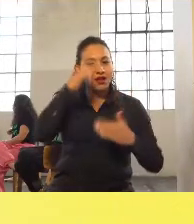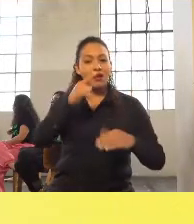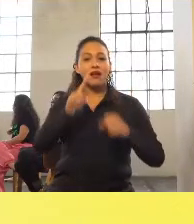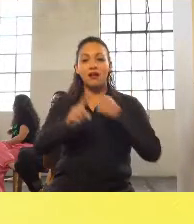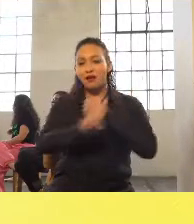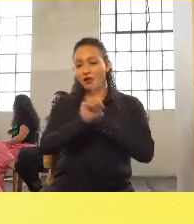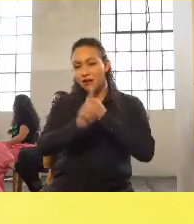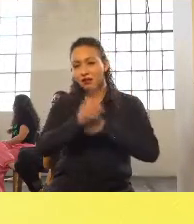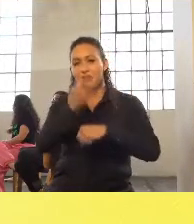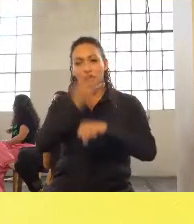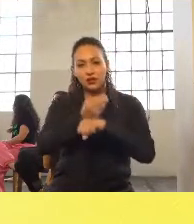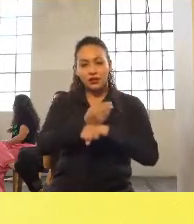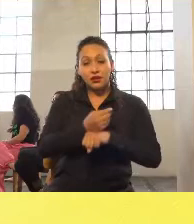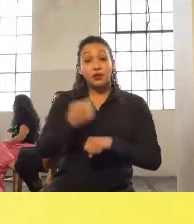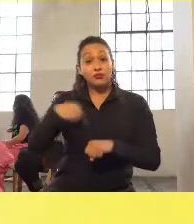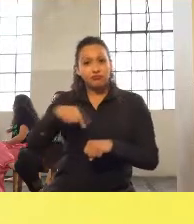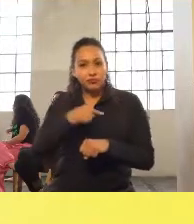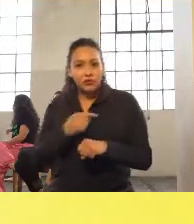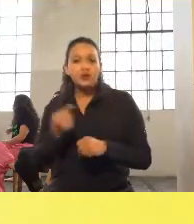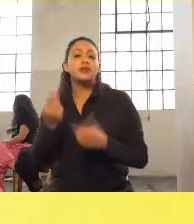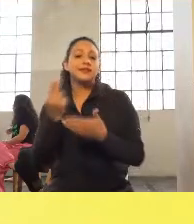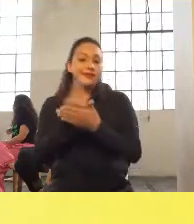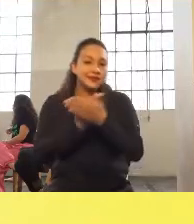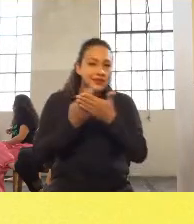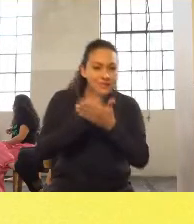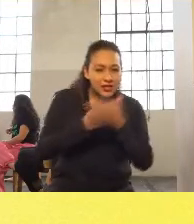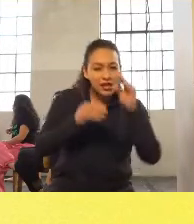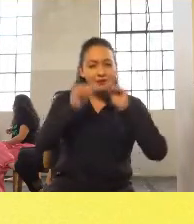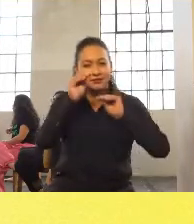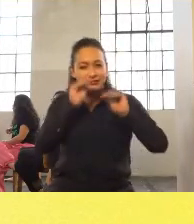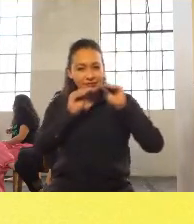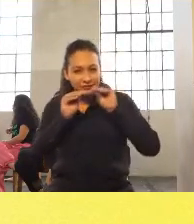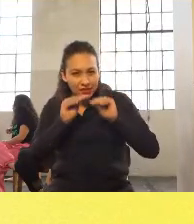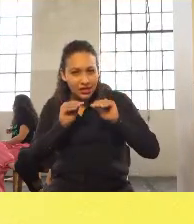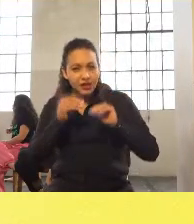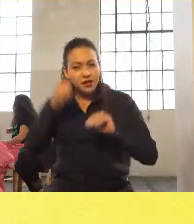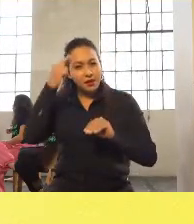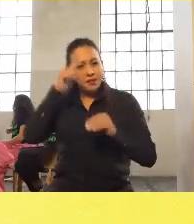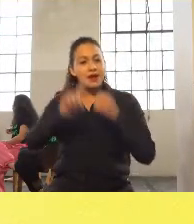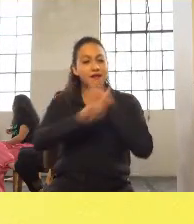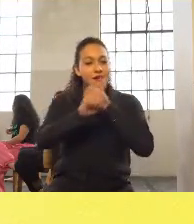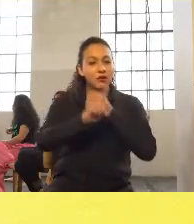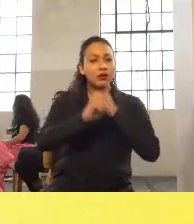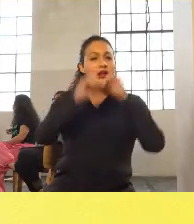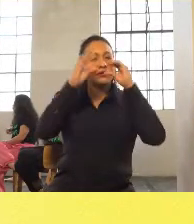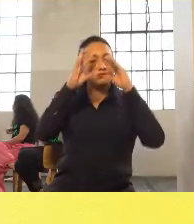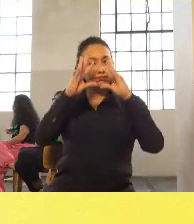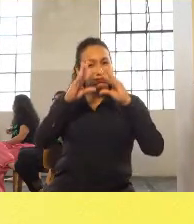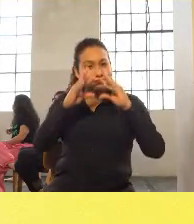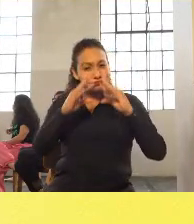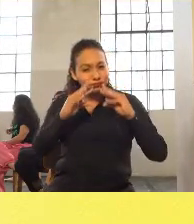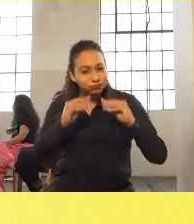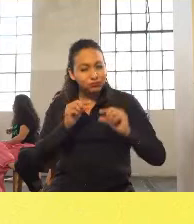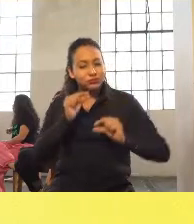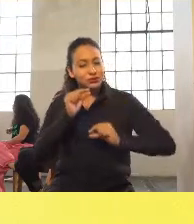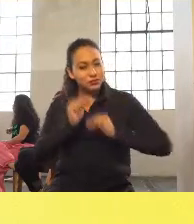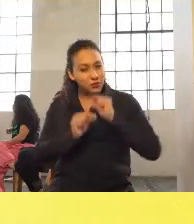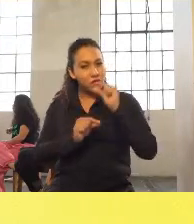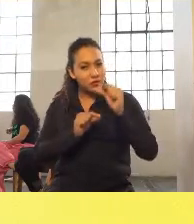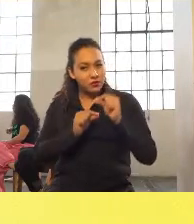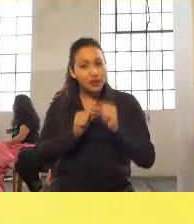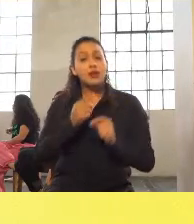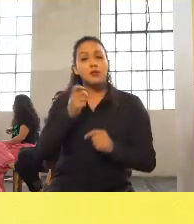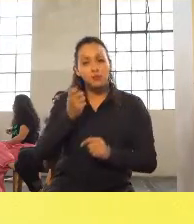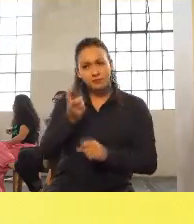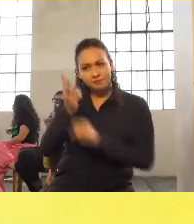es siempre invitar a las personas que están realmente involucradas en la problemática que estamos tratando a que sean ellas verdaderamente parte de ese